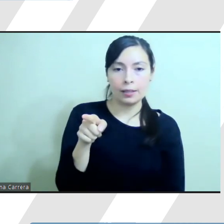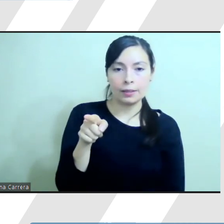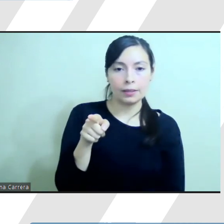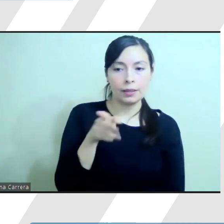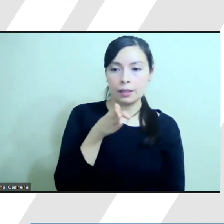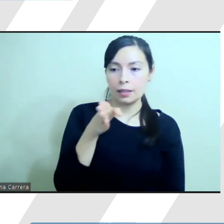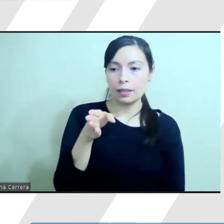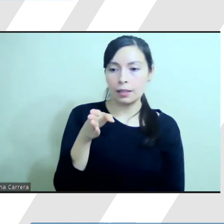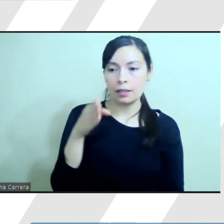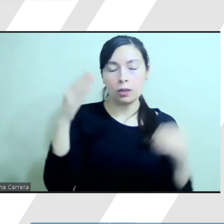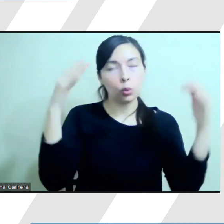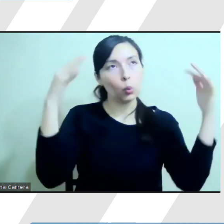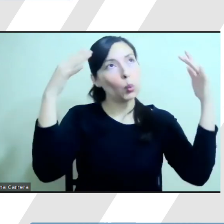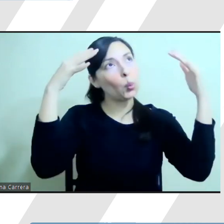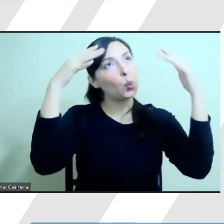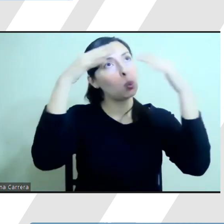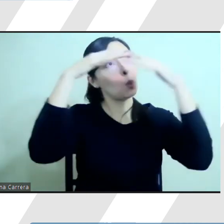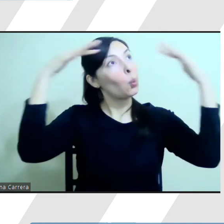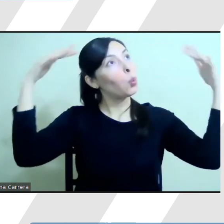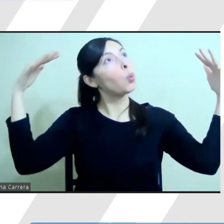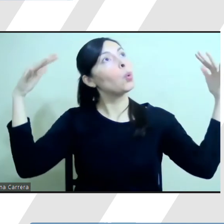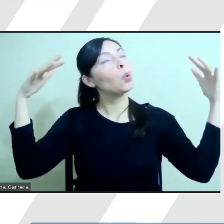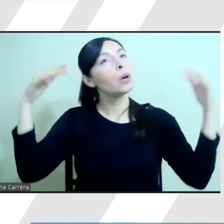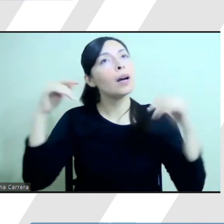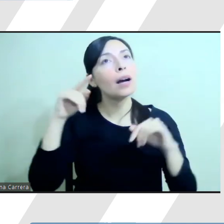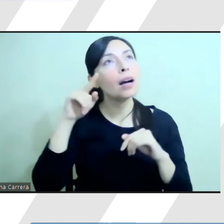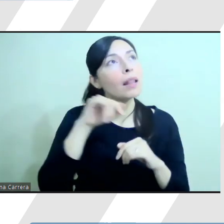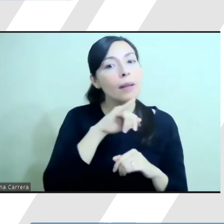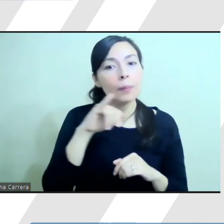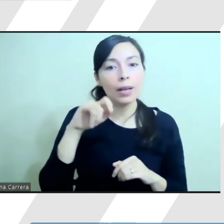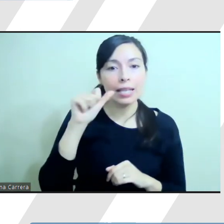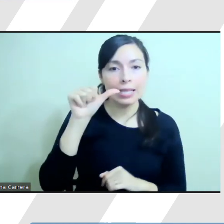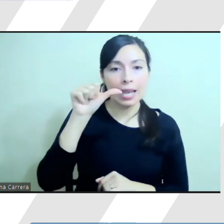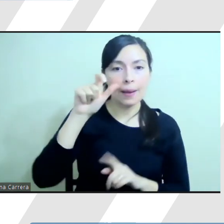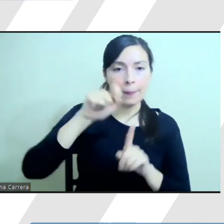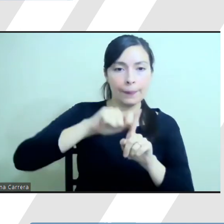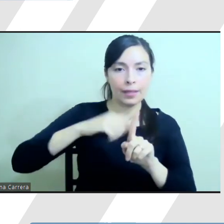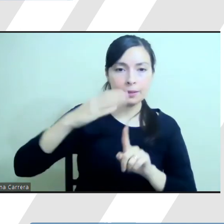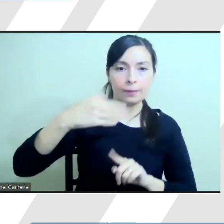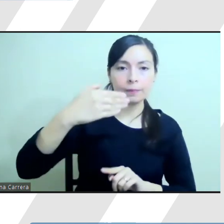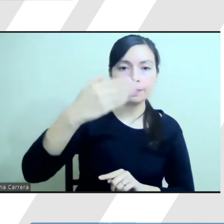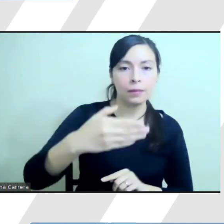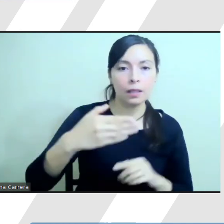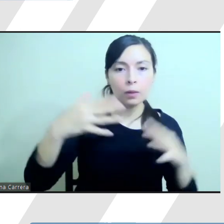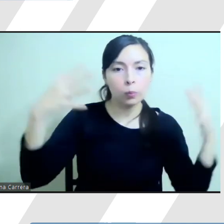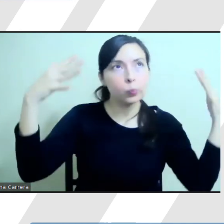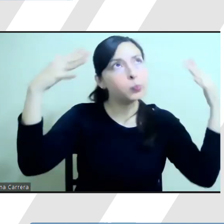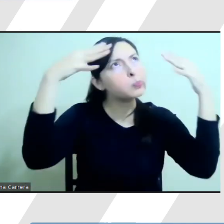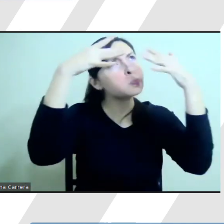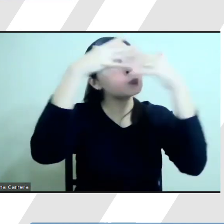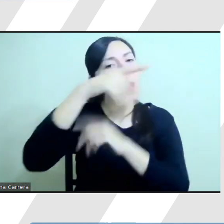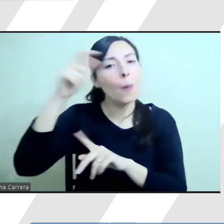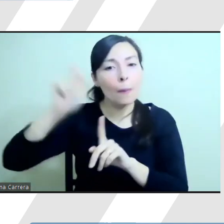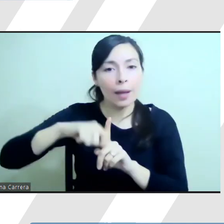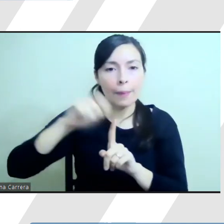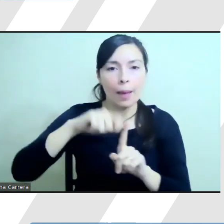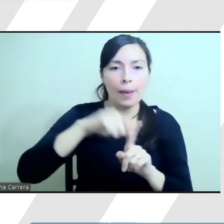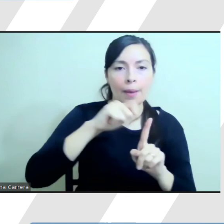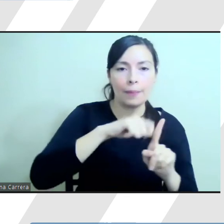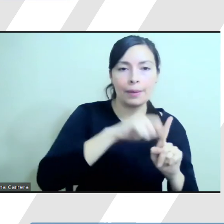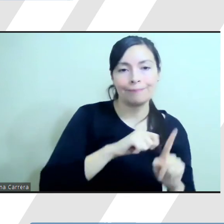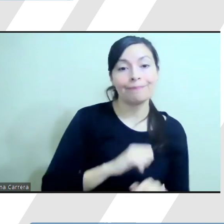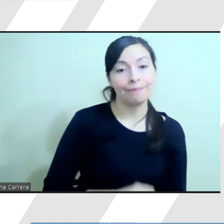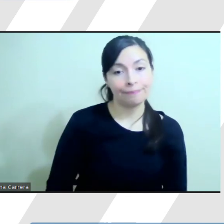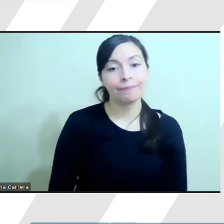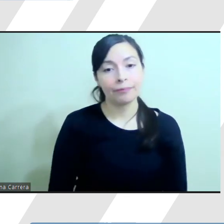tiempo despejado y tú no tenías idea de que a lo mejor 6 meses más tarde estaba todo el tiempo nublado. Entonces, ¿cómo sabes